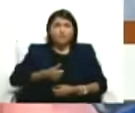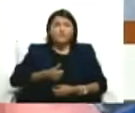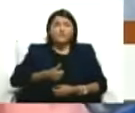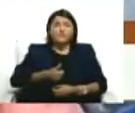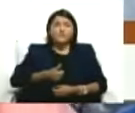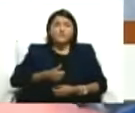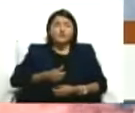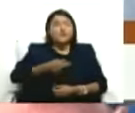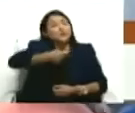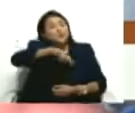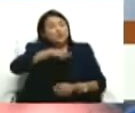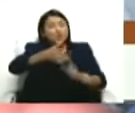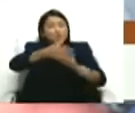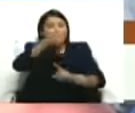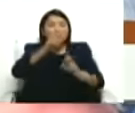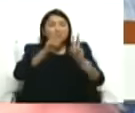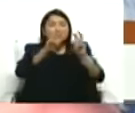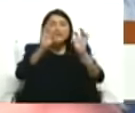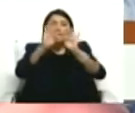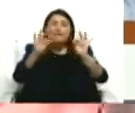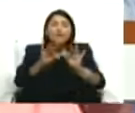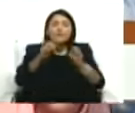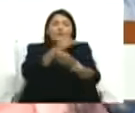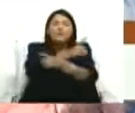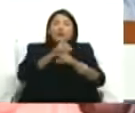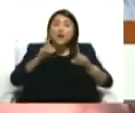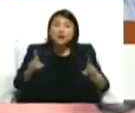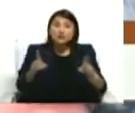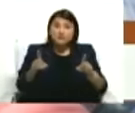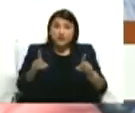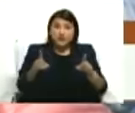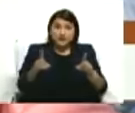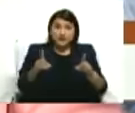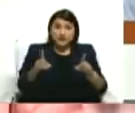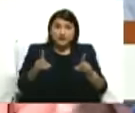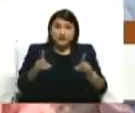consolidaron un nuevo modelo de democracia. La democracia